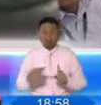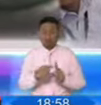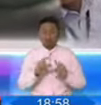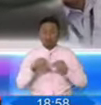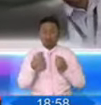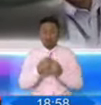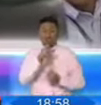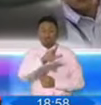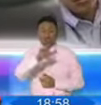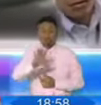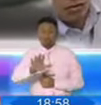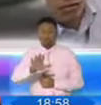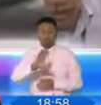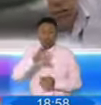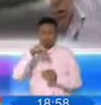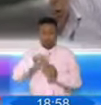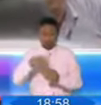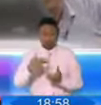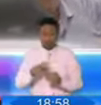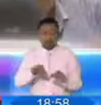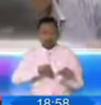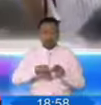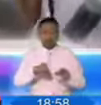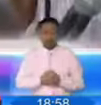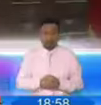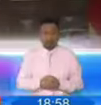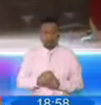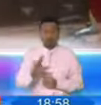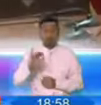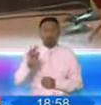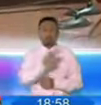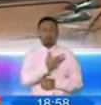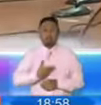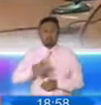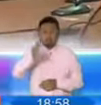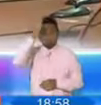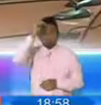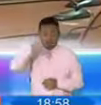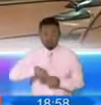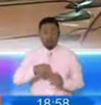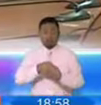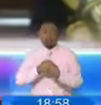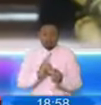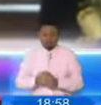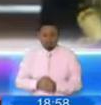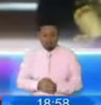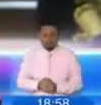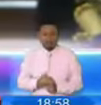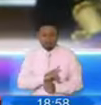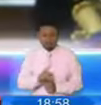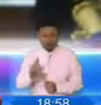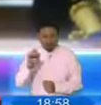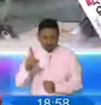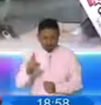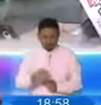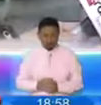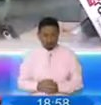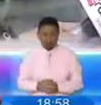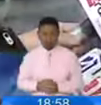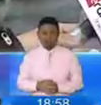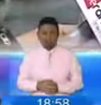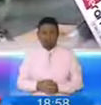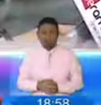del movimiento Alianza País, explicó que la renuncia de Jorge Glass como vicepresidente no era una opción viable. Eso